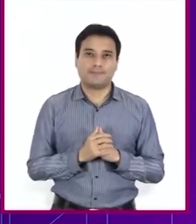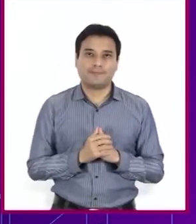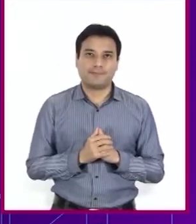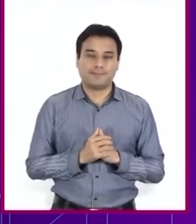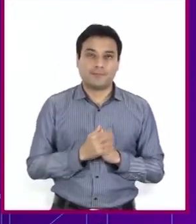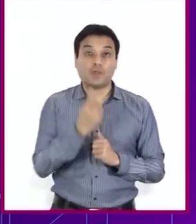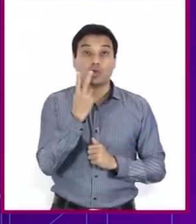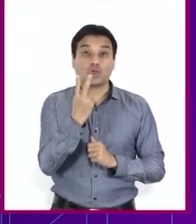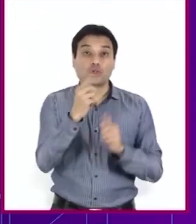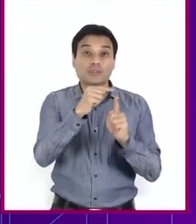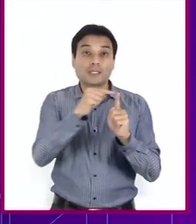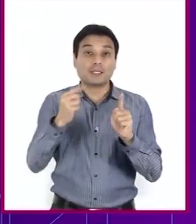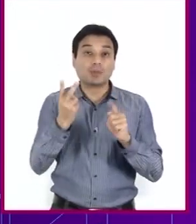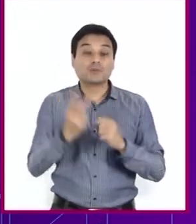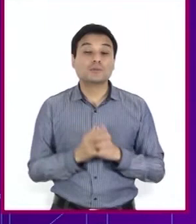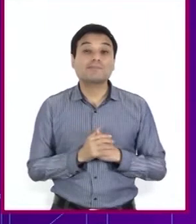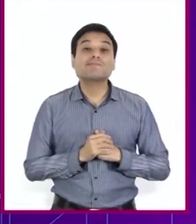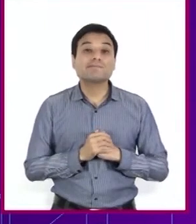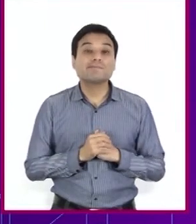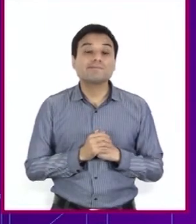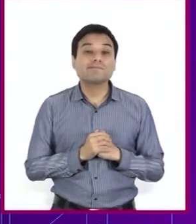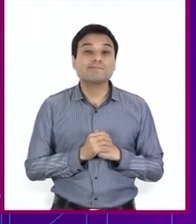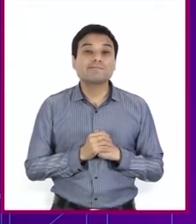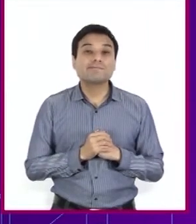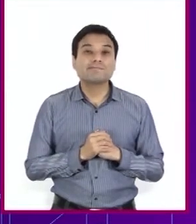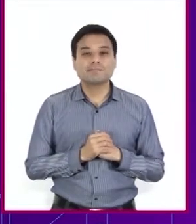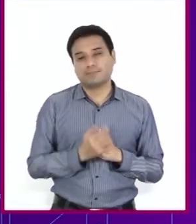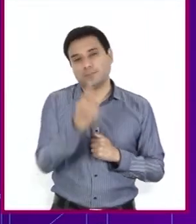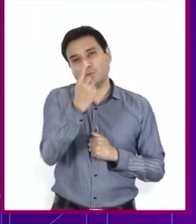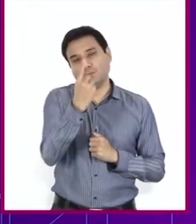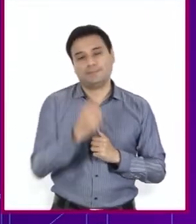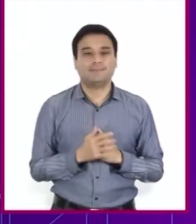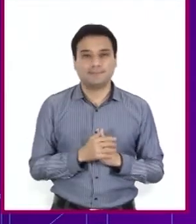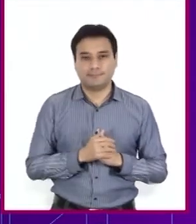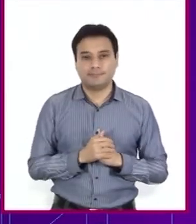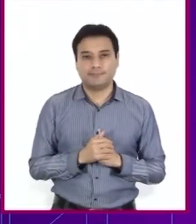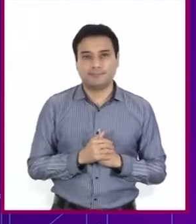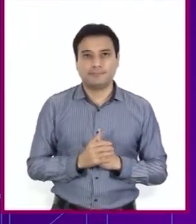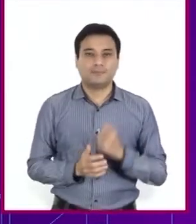Y 2 entre 2 es igual a 1.